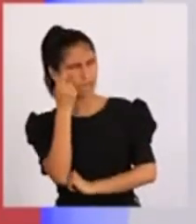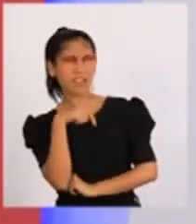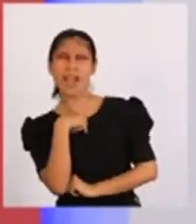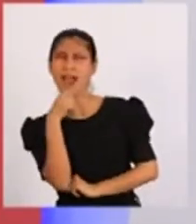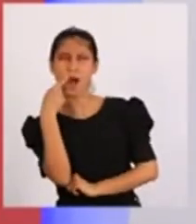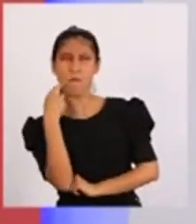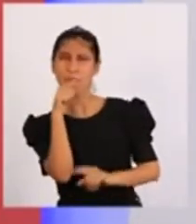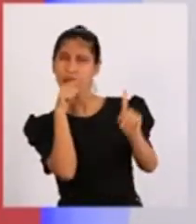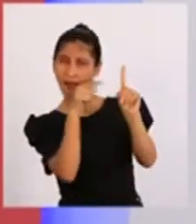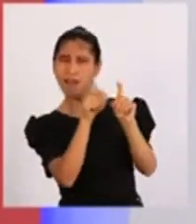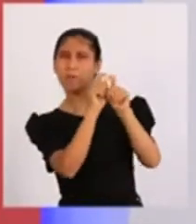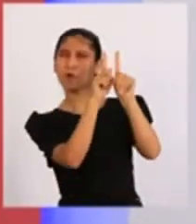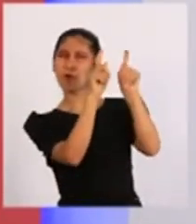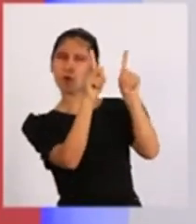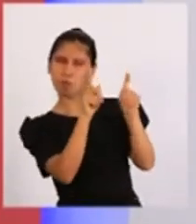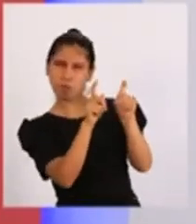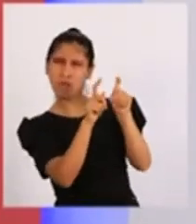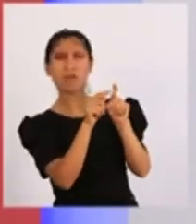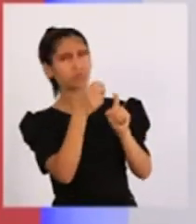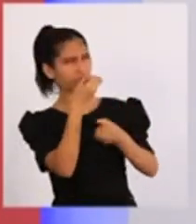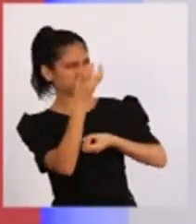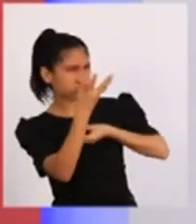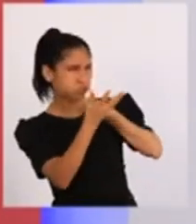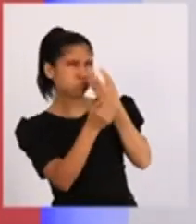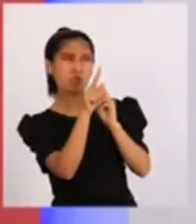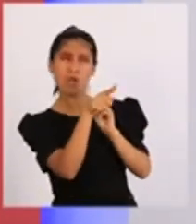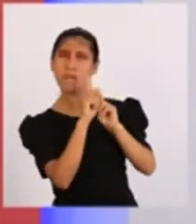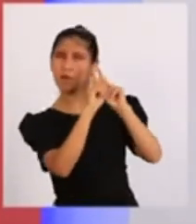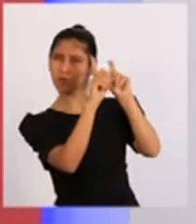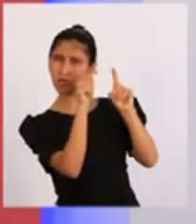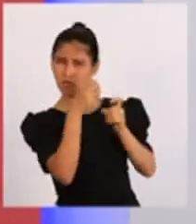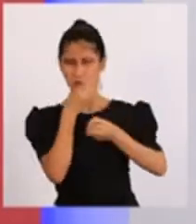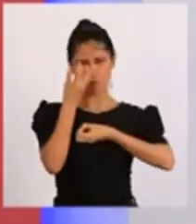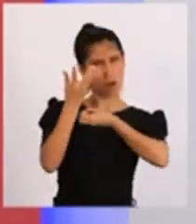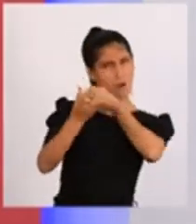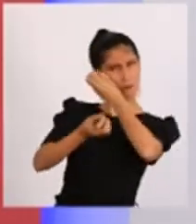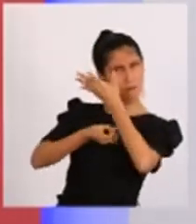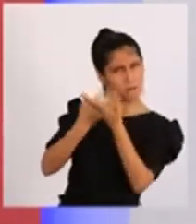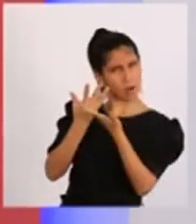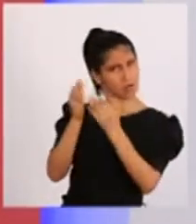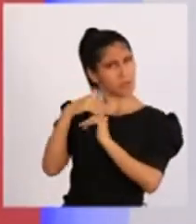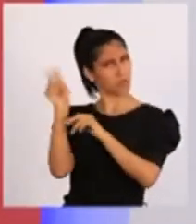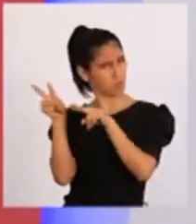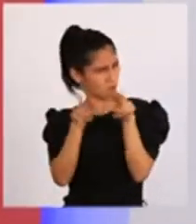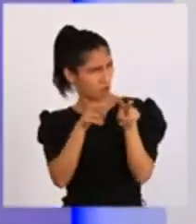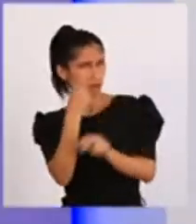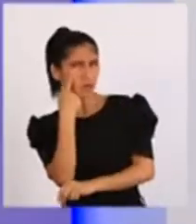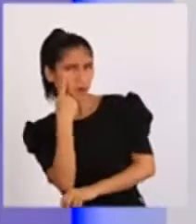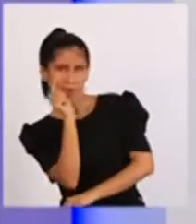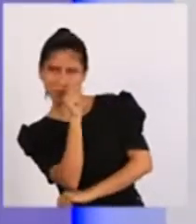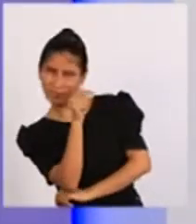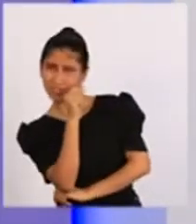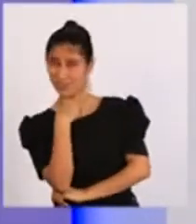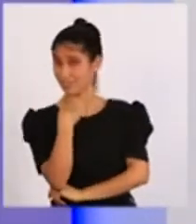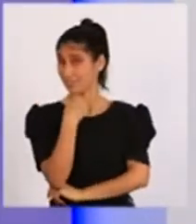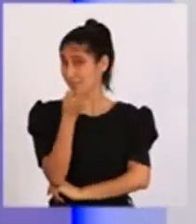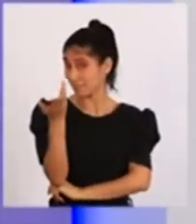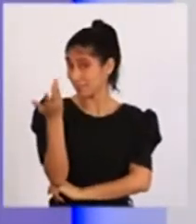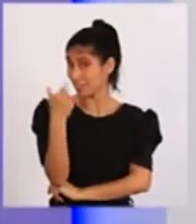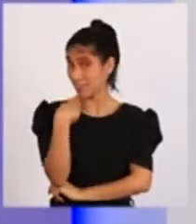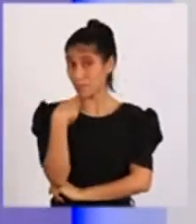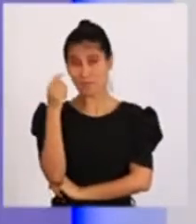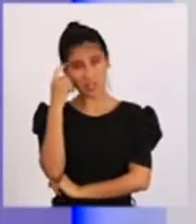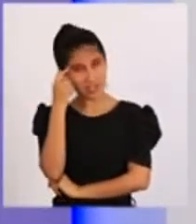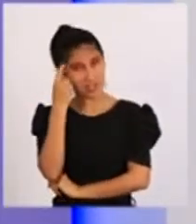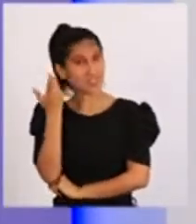natural, sencilla, que mi audiencia entienda la entrevista y conozca a Marino Morikawa. ¿Qué tal si